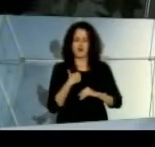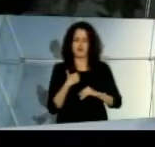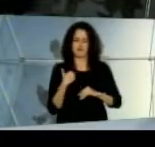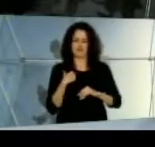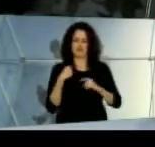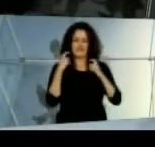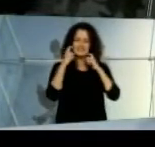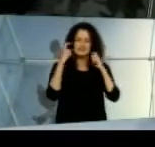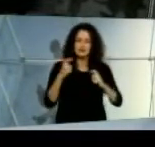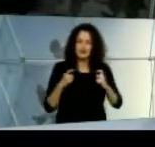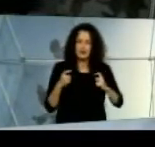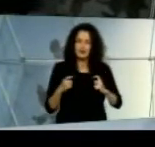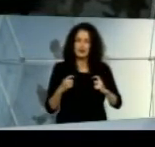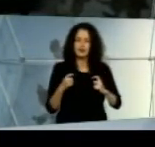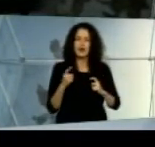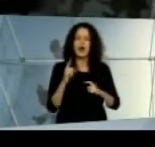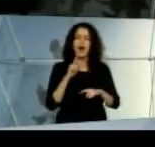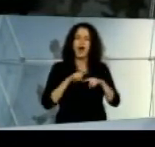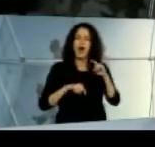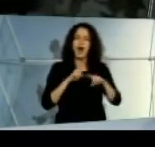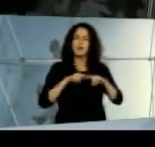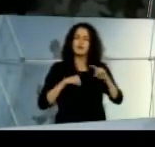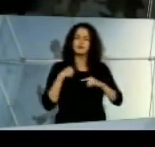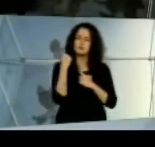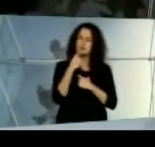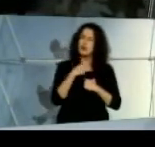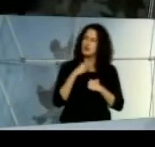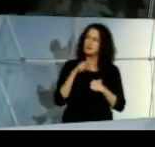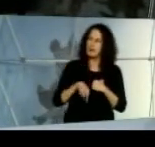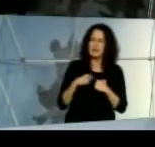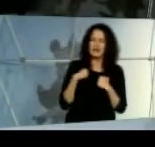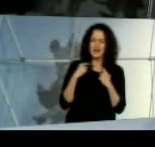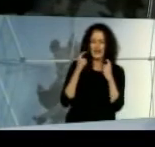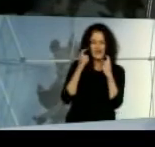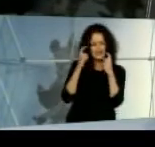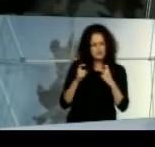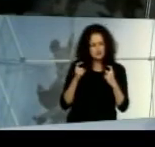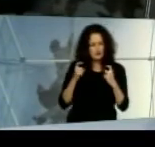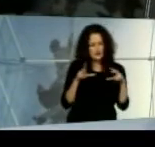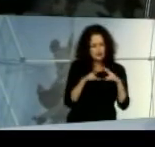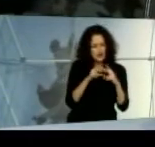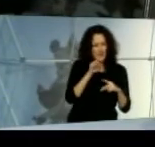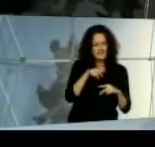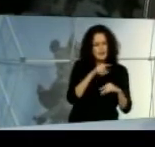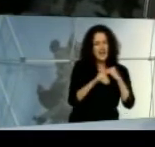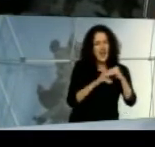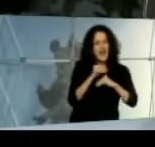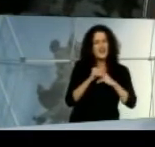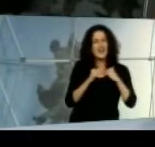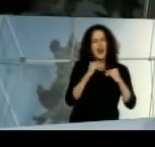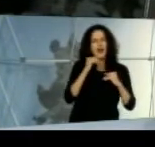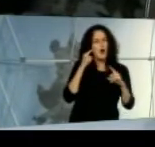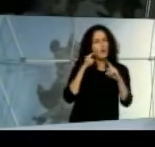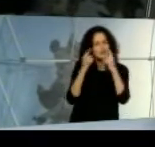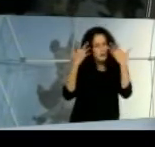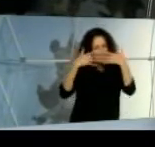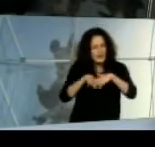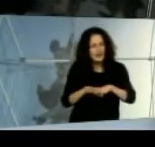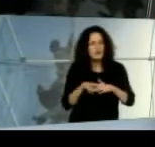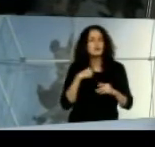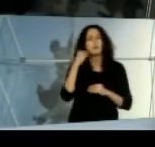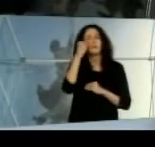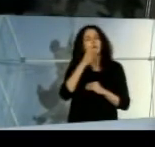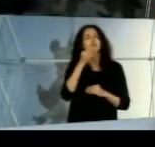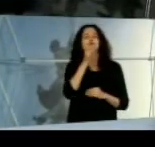interrogante si yo también he hecho algo. En ese yo quiero decir a la sociedad, ¿no? Y yo creo que todavía podemos dar más cosas. Ir